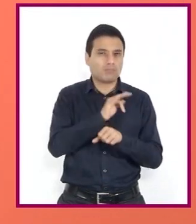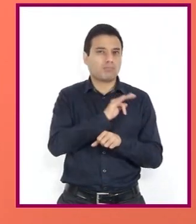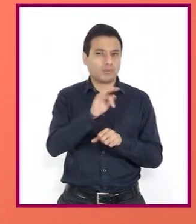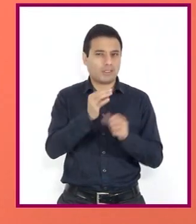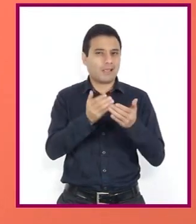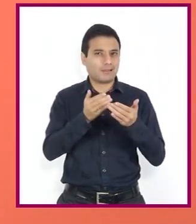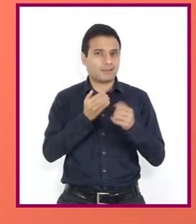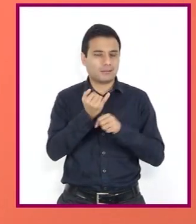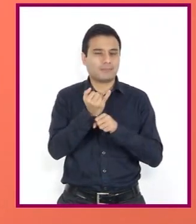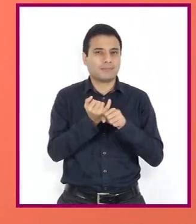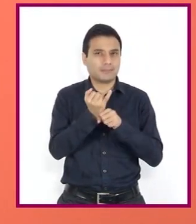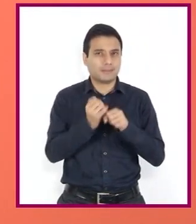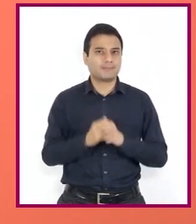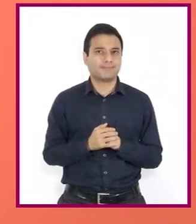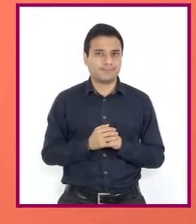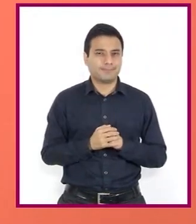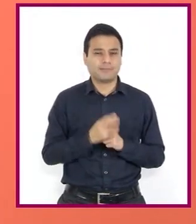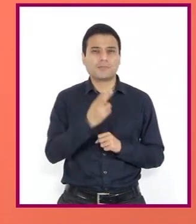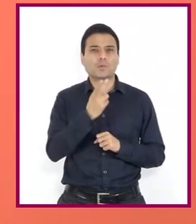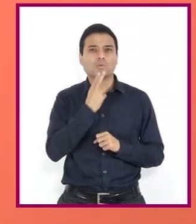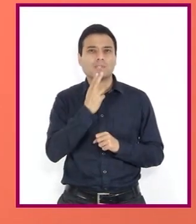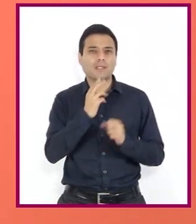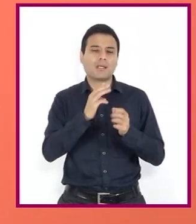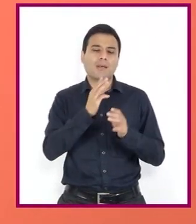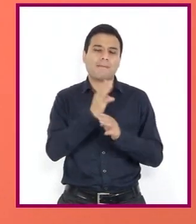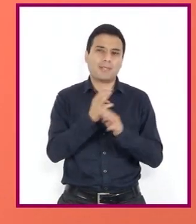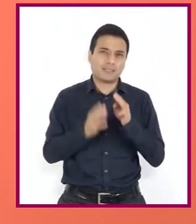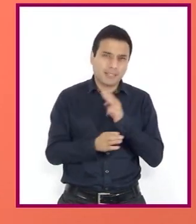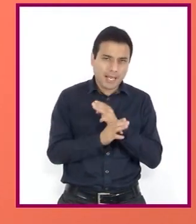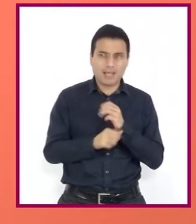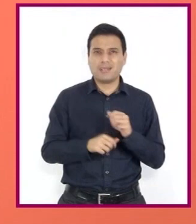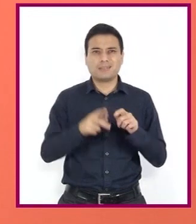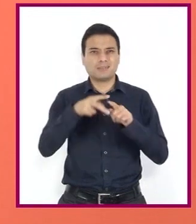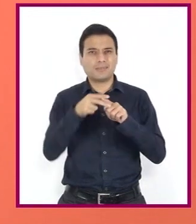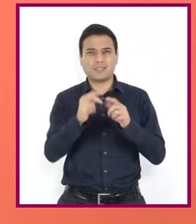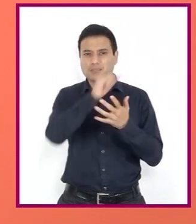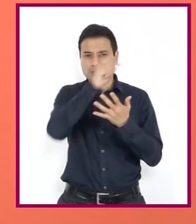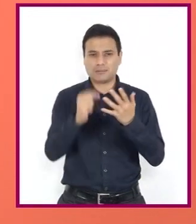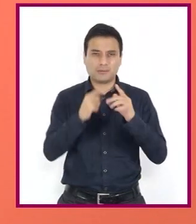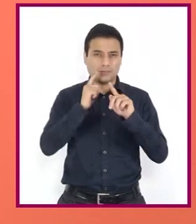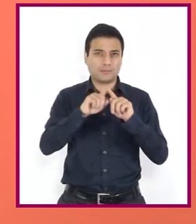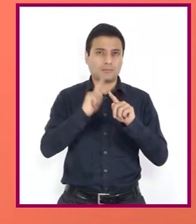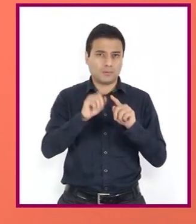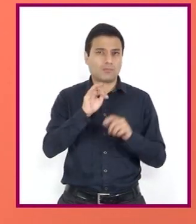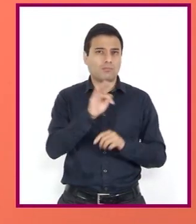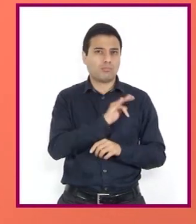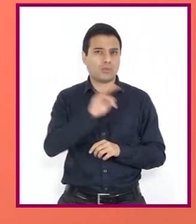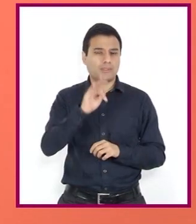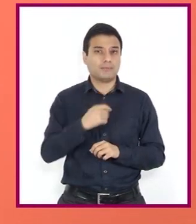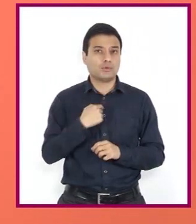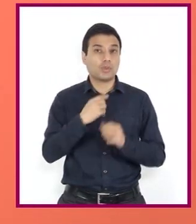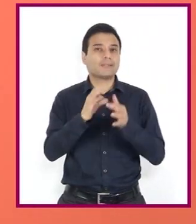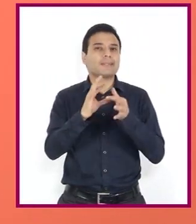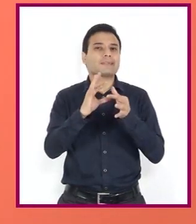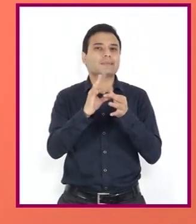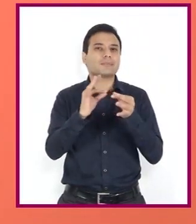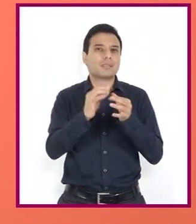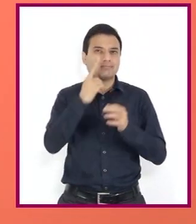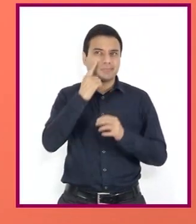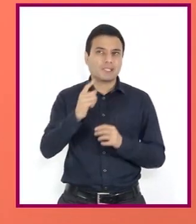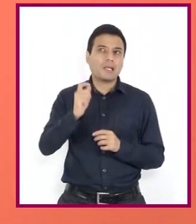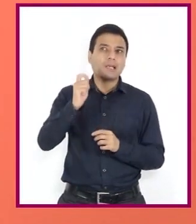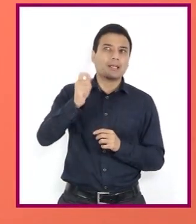a través de diferentes recursos y materiales que les permiten dar una explicación amplia y coherente de lo que